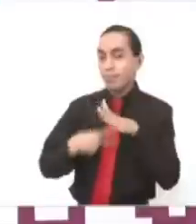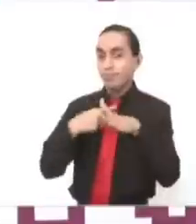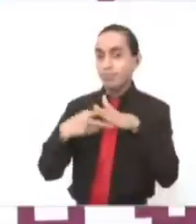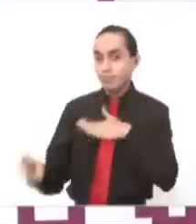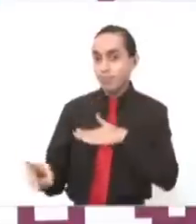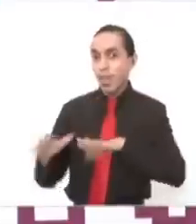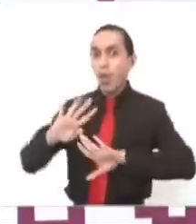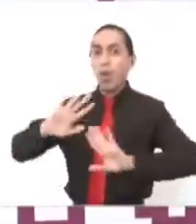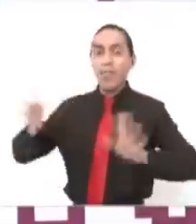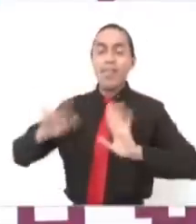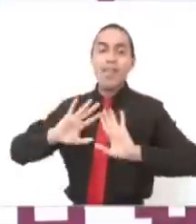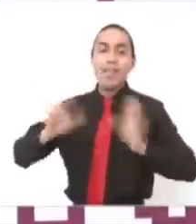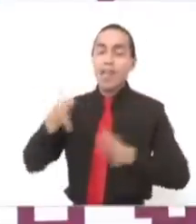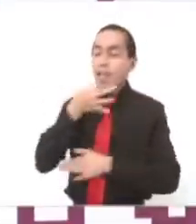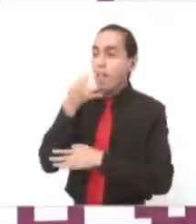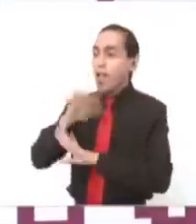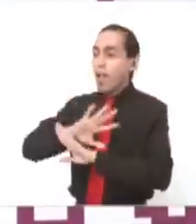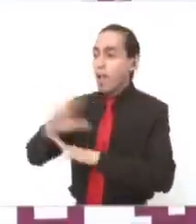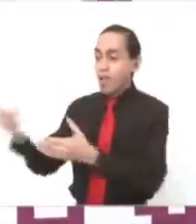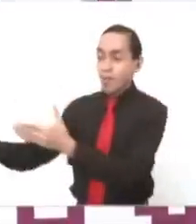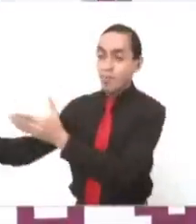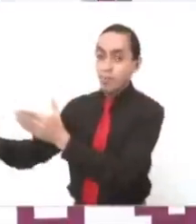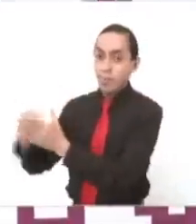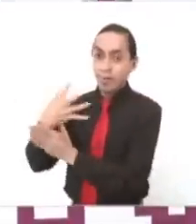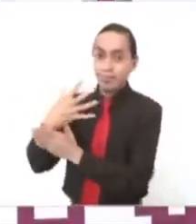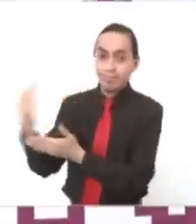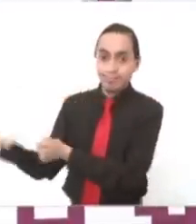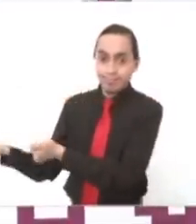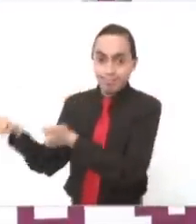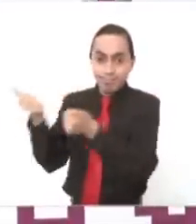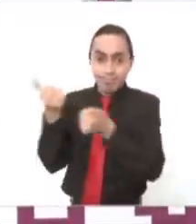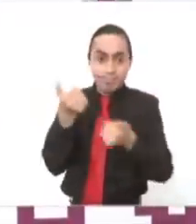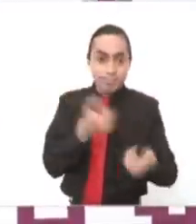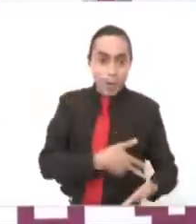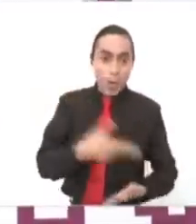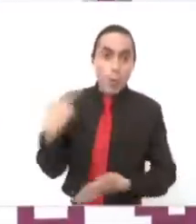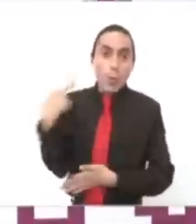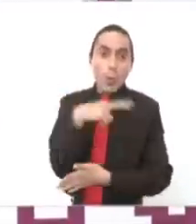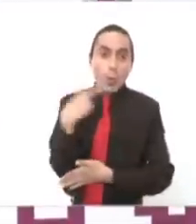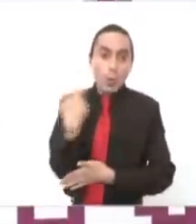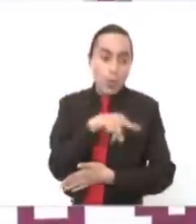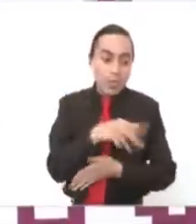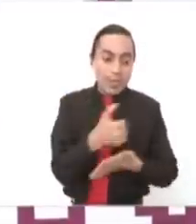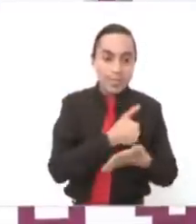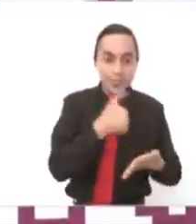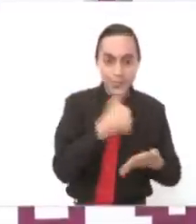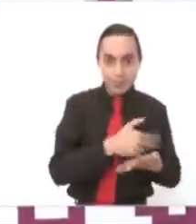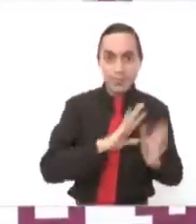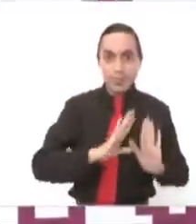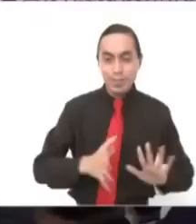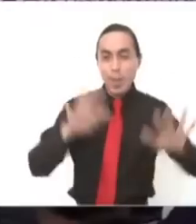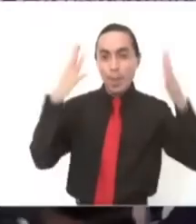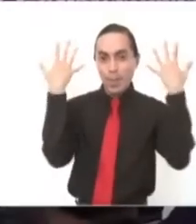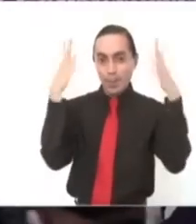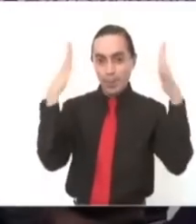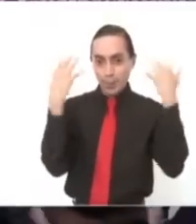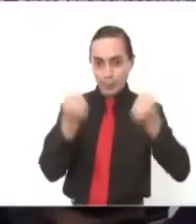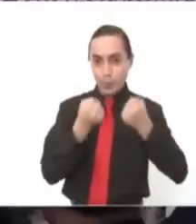el banderazo de salida para que llegue pronto a nuestra ciudad. Un aplauso fuerte, por favor.